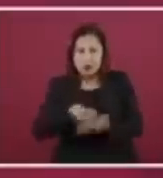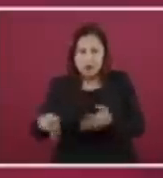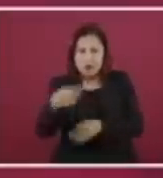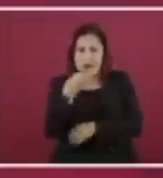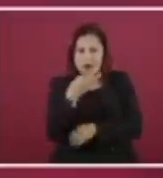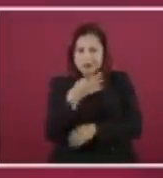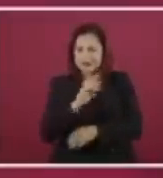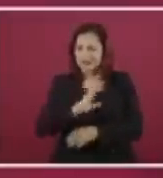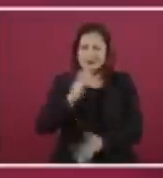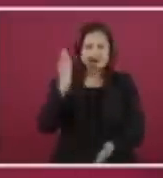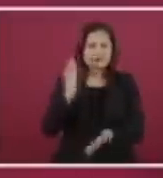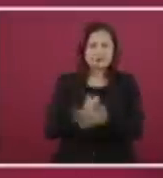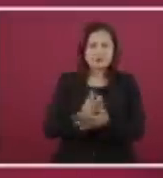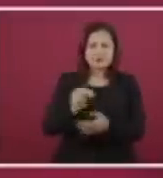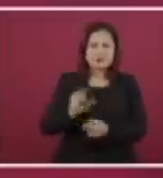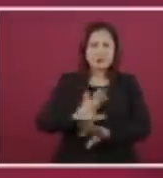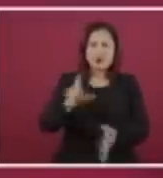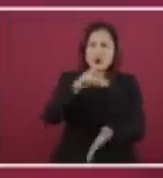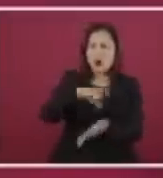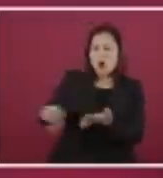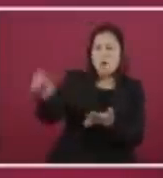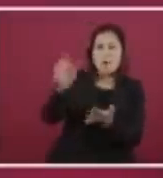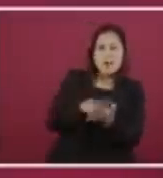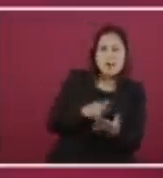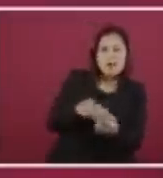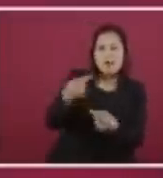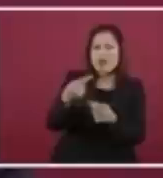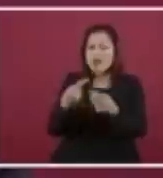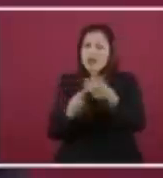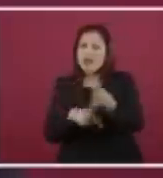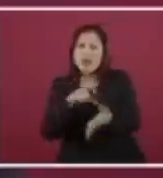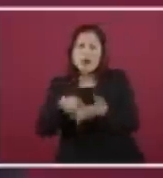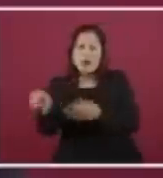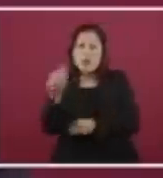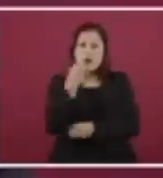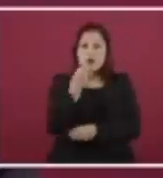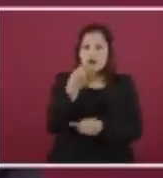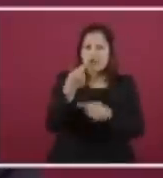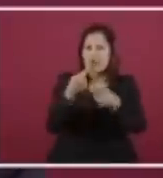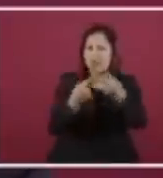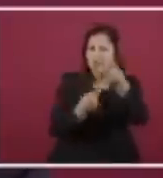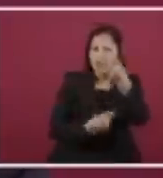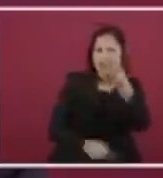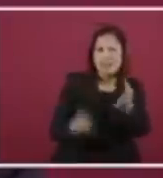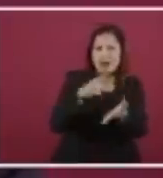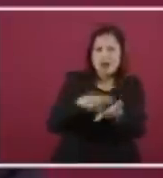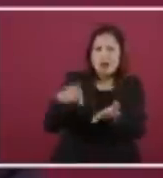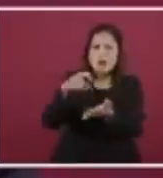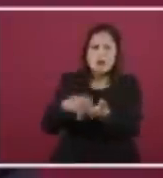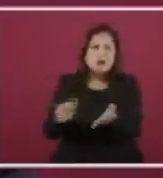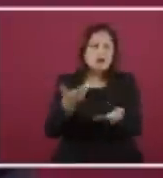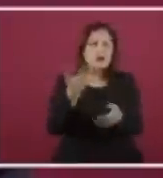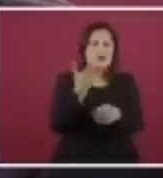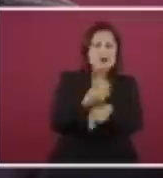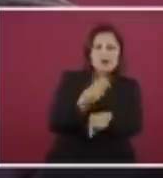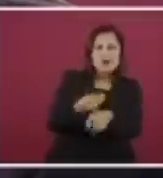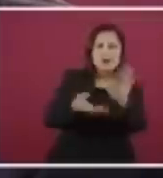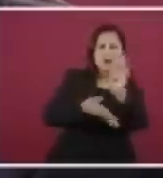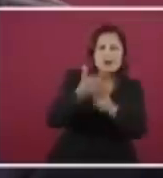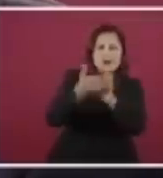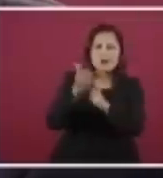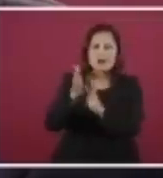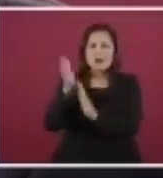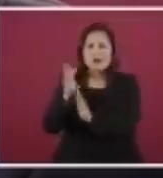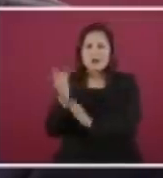ni en la compra de papel, ni en la compra de los alimentos, ni en las obras, ni en nada. Se acaba